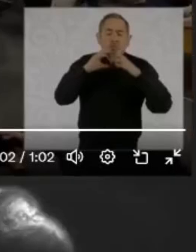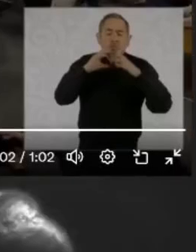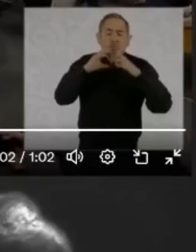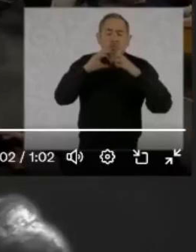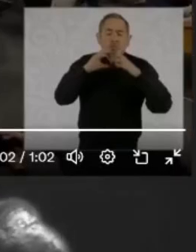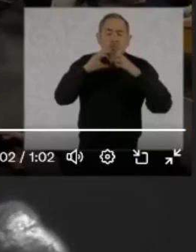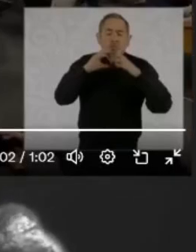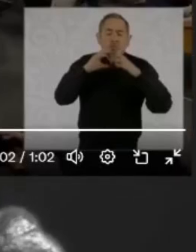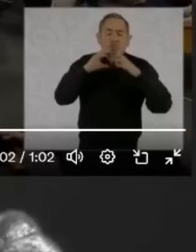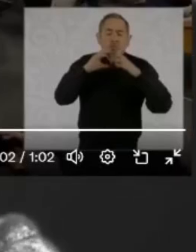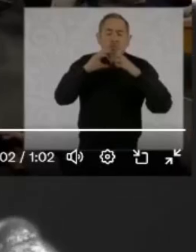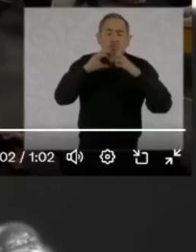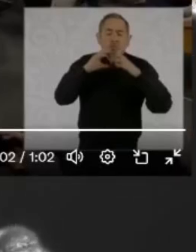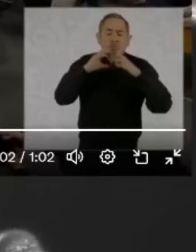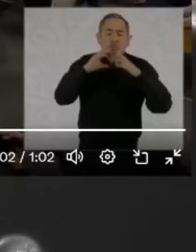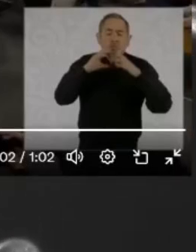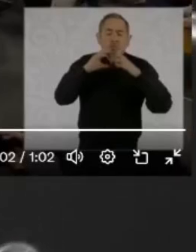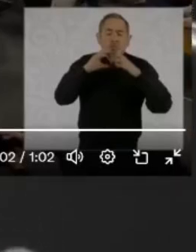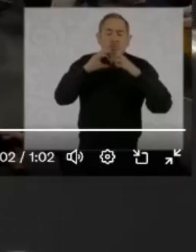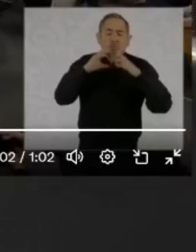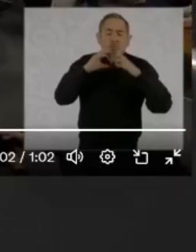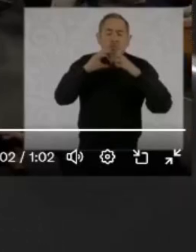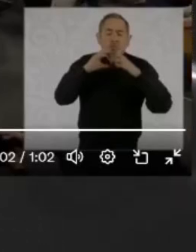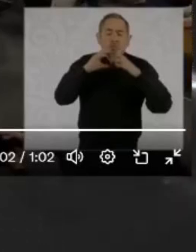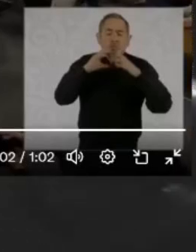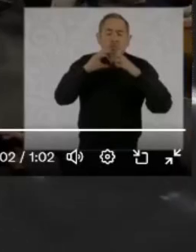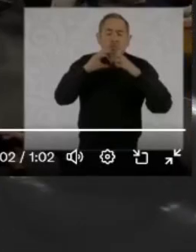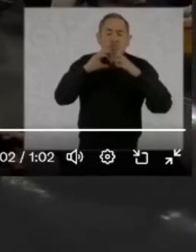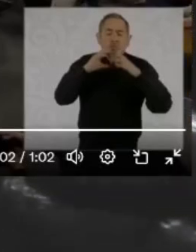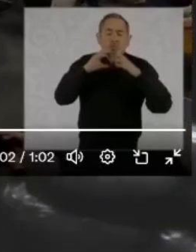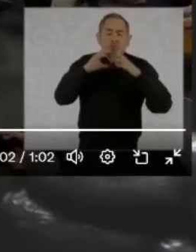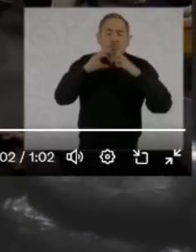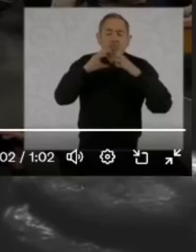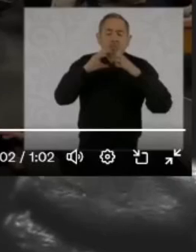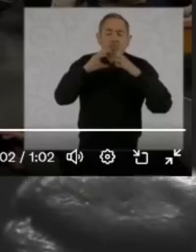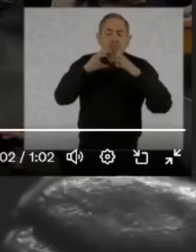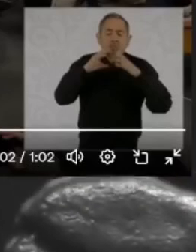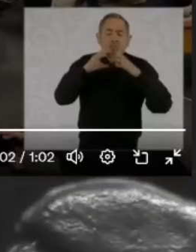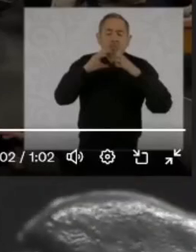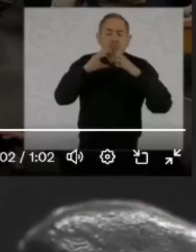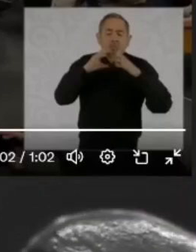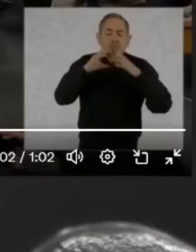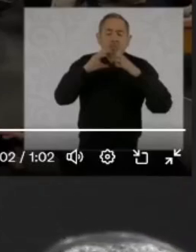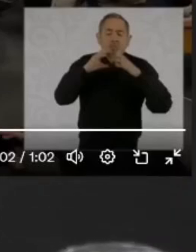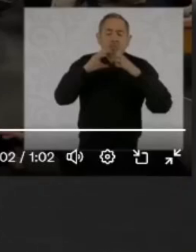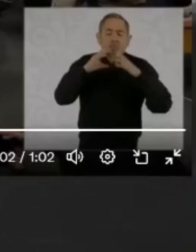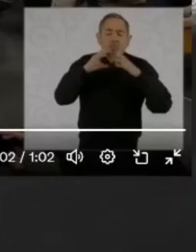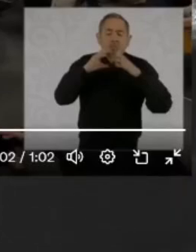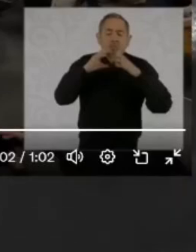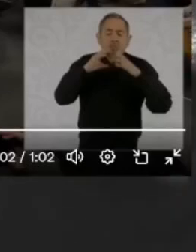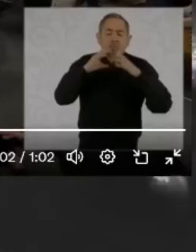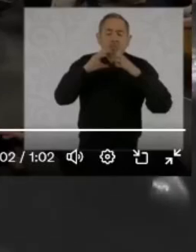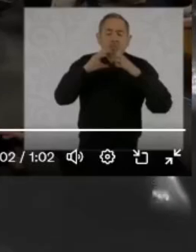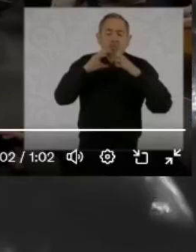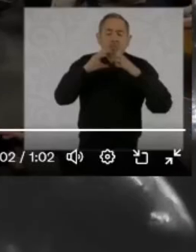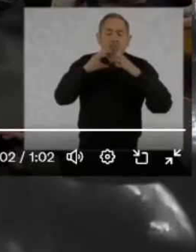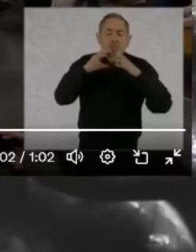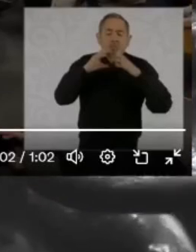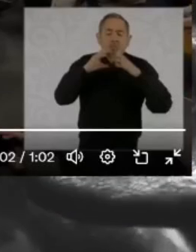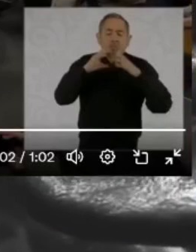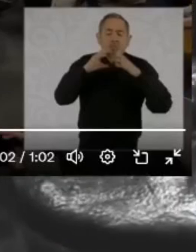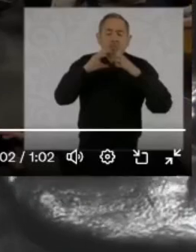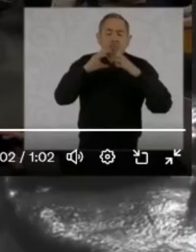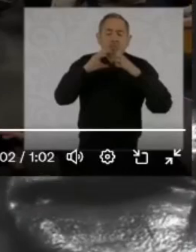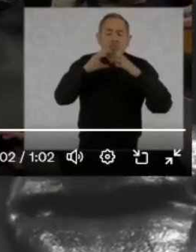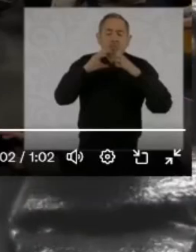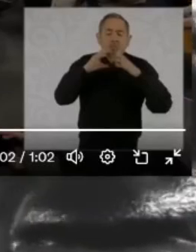en la total, nadie sabe de ellos. O sea, reitero, no tienen el negocio aquí. Nunca platicamos mucho de eso cuando nos llegamos a